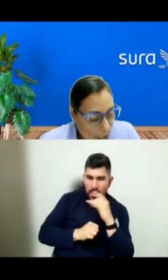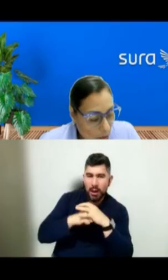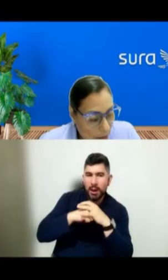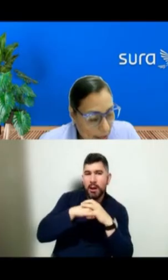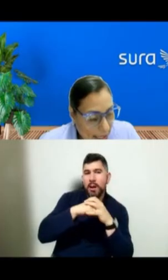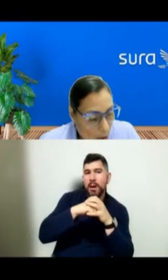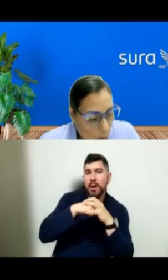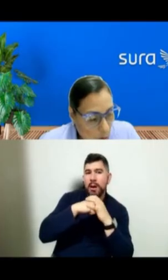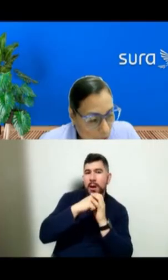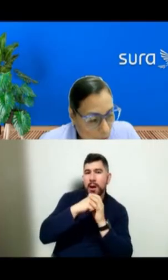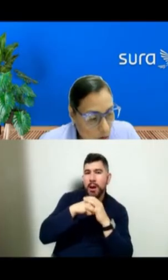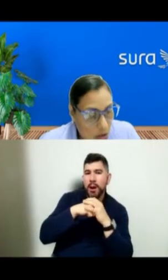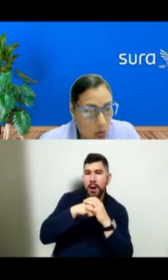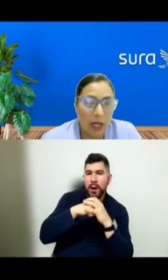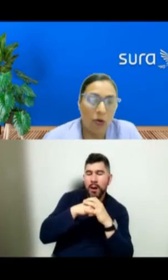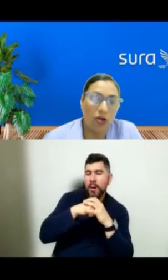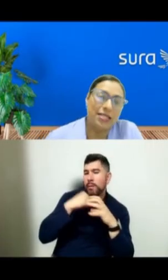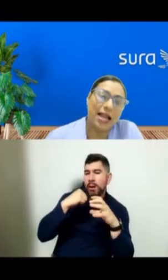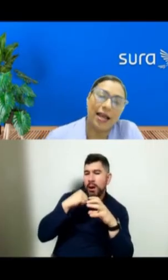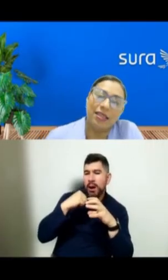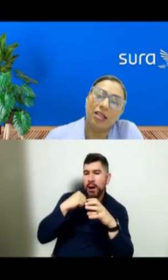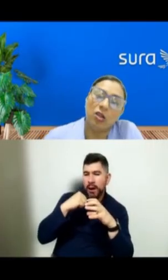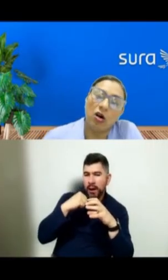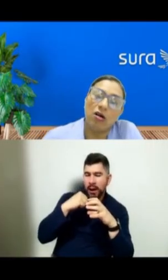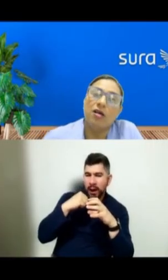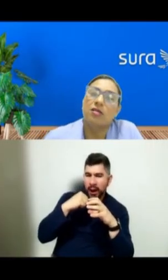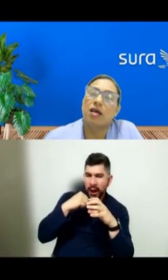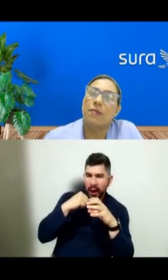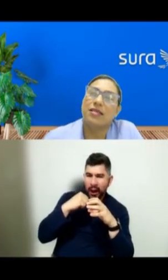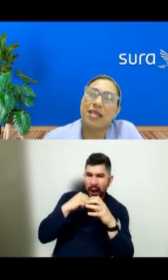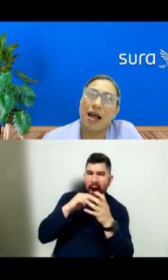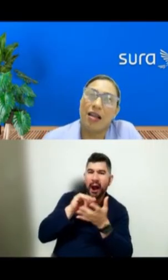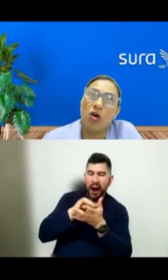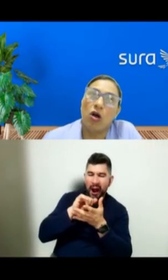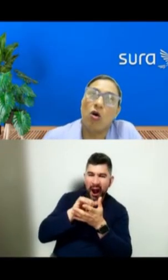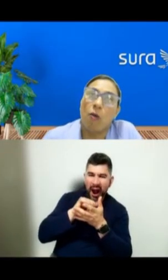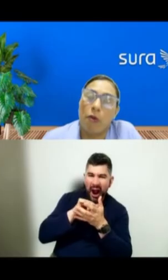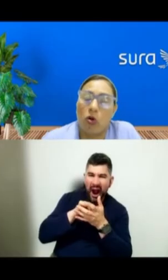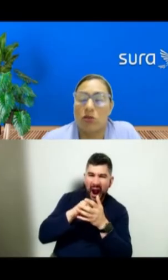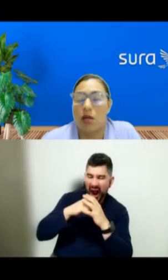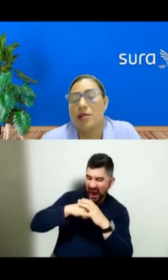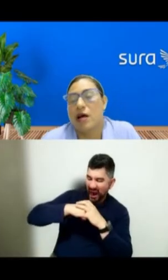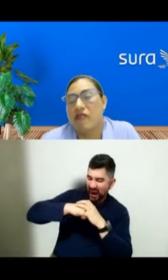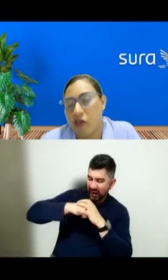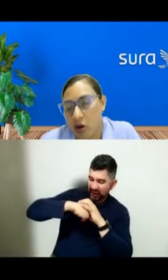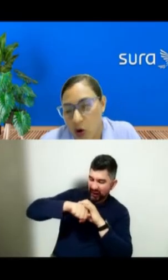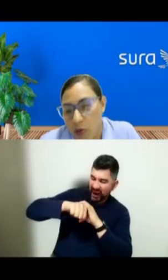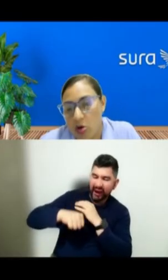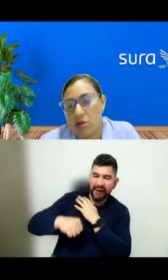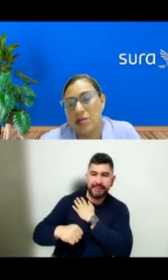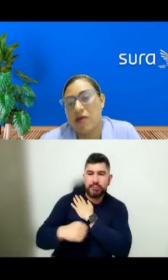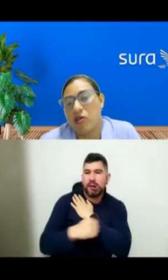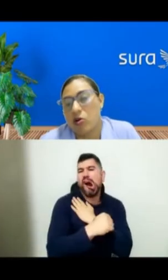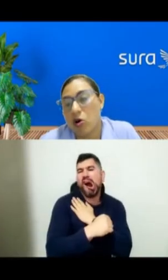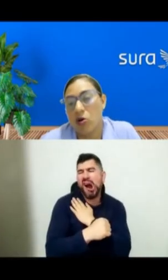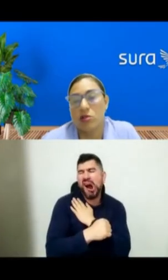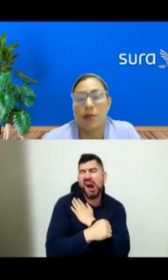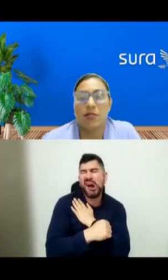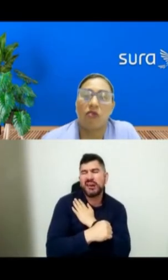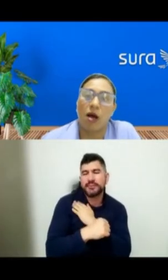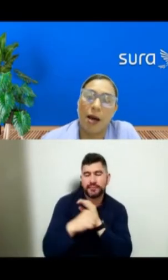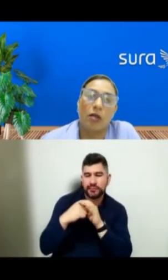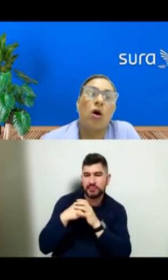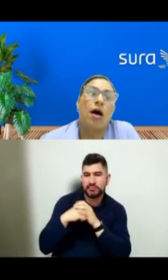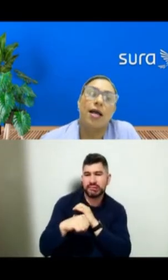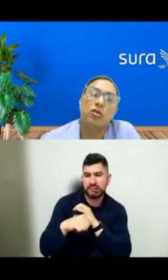veces normalmente conocemos o escuchamos que dice la gente, no, se me salió el hombro, se me zafó el hombro, se me zafó el